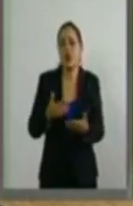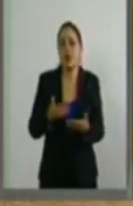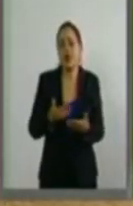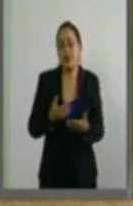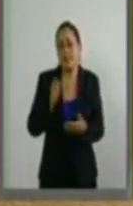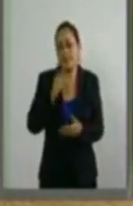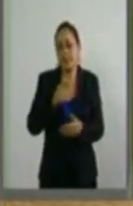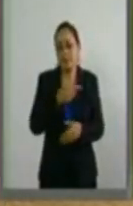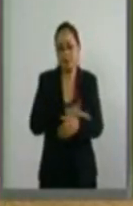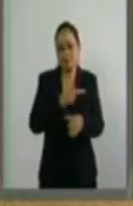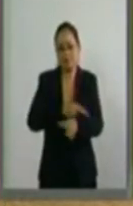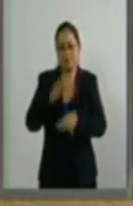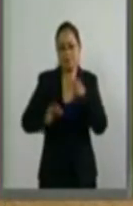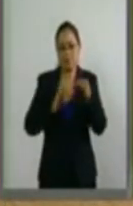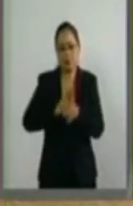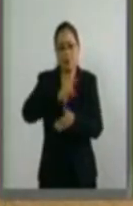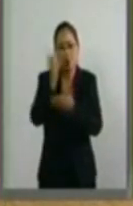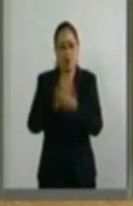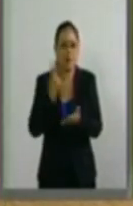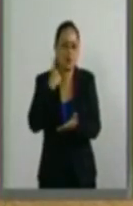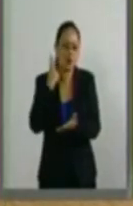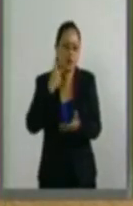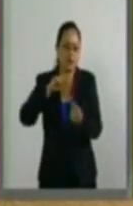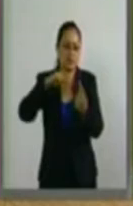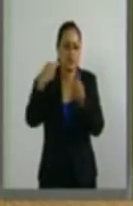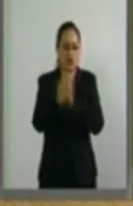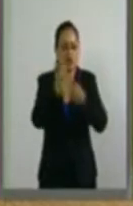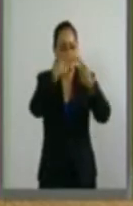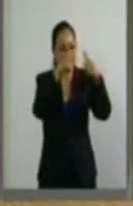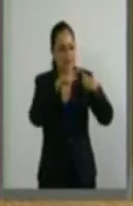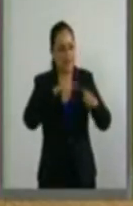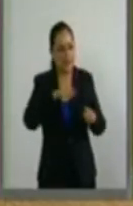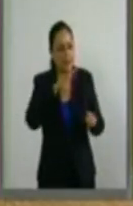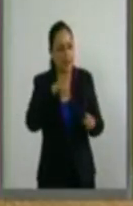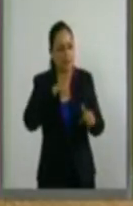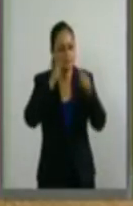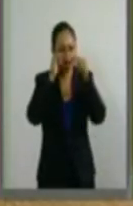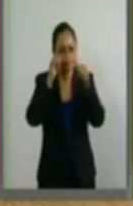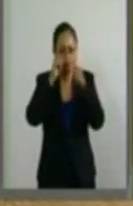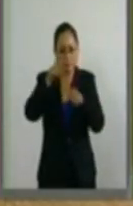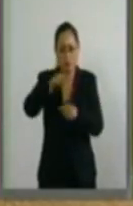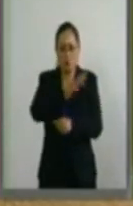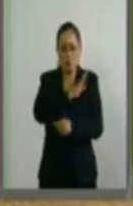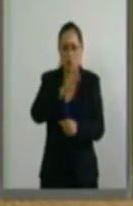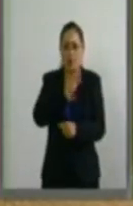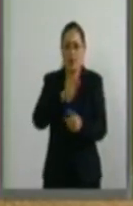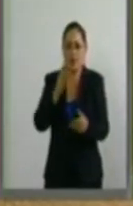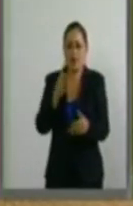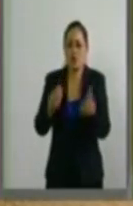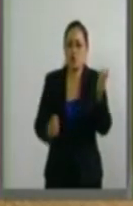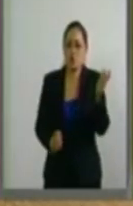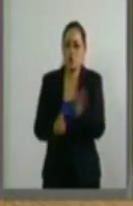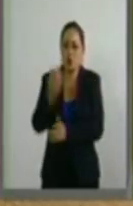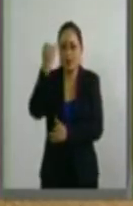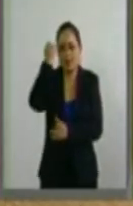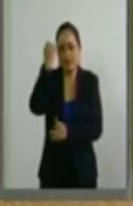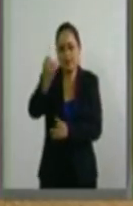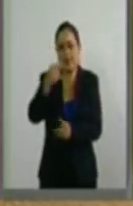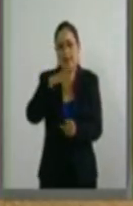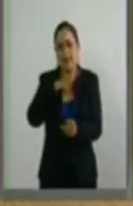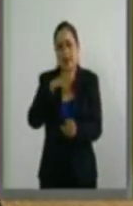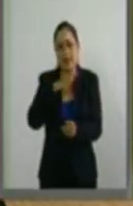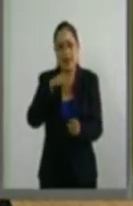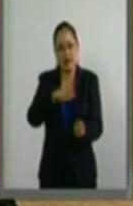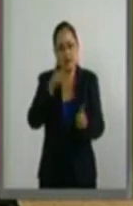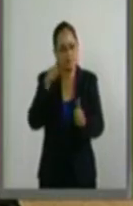de eficaces políticas públicas transversales, capaces de enfrentar nuevos retos y de